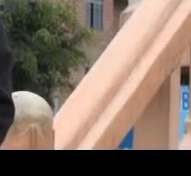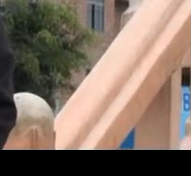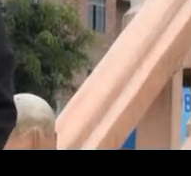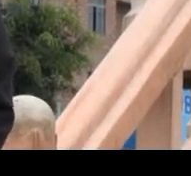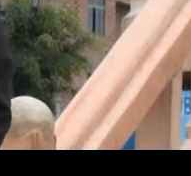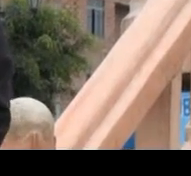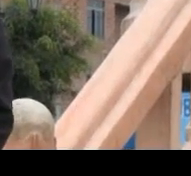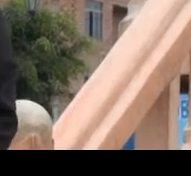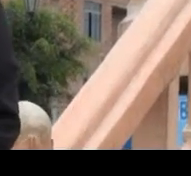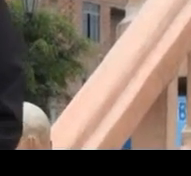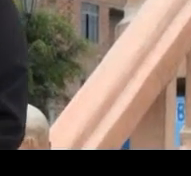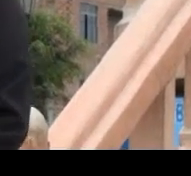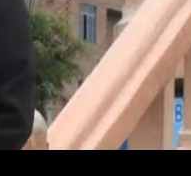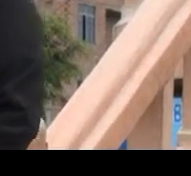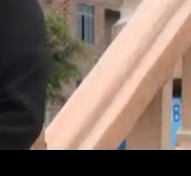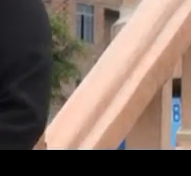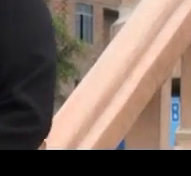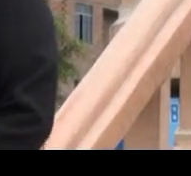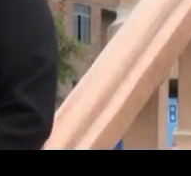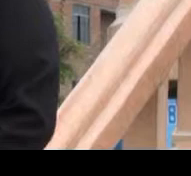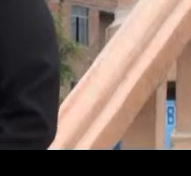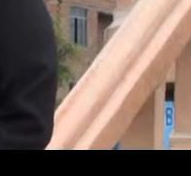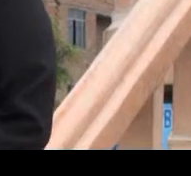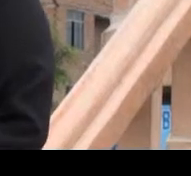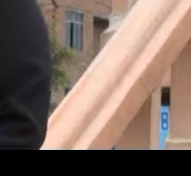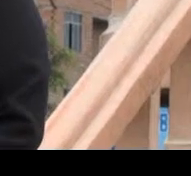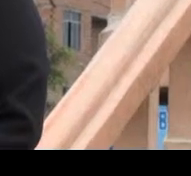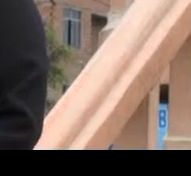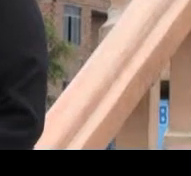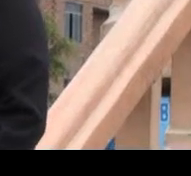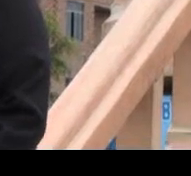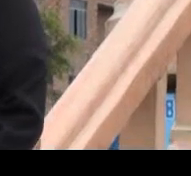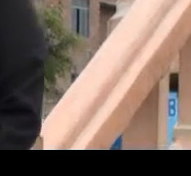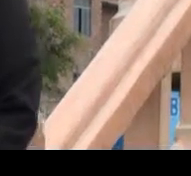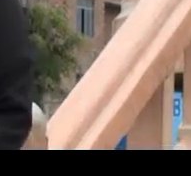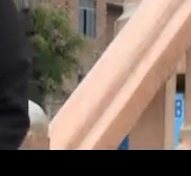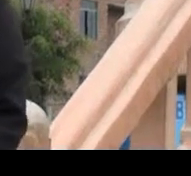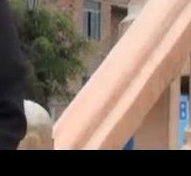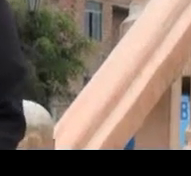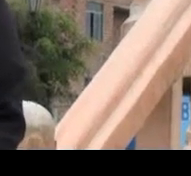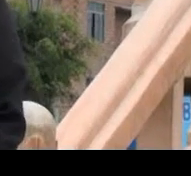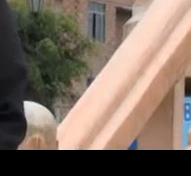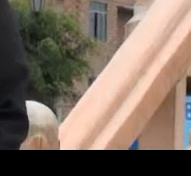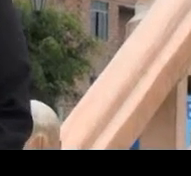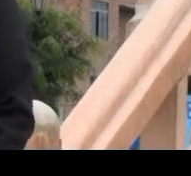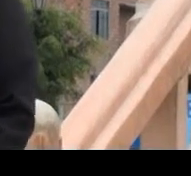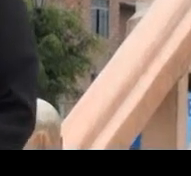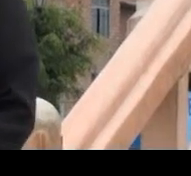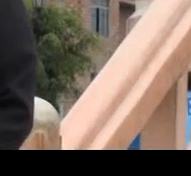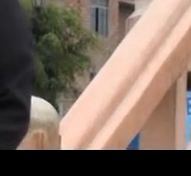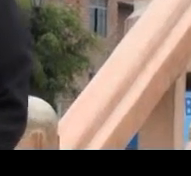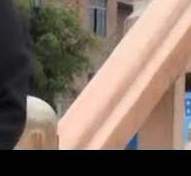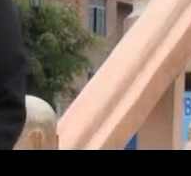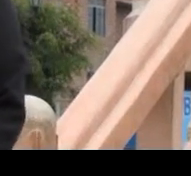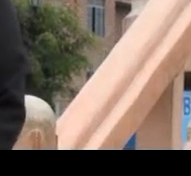niñas, a nuestros jóvenes universitarios que tienen a bien ingresar a este recinto de